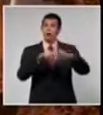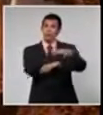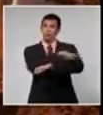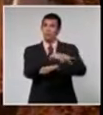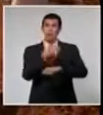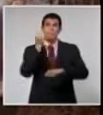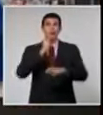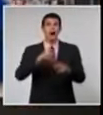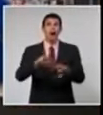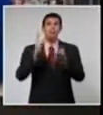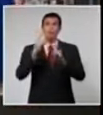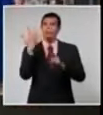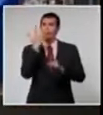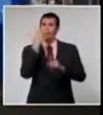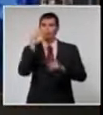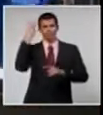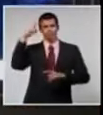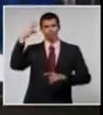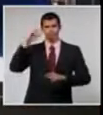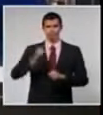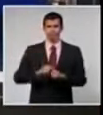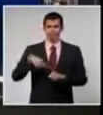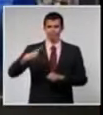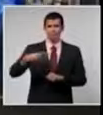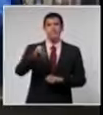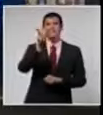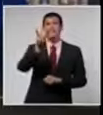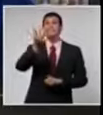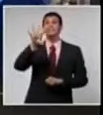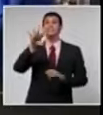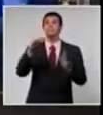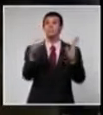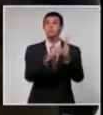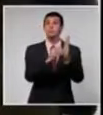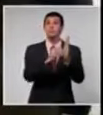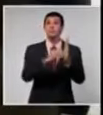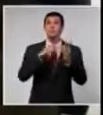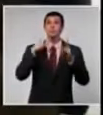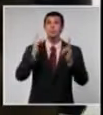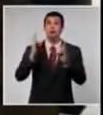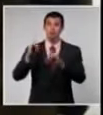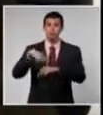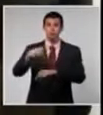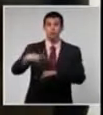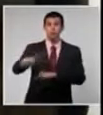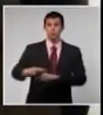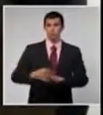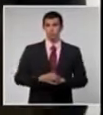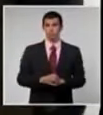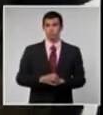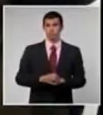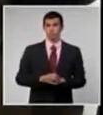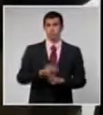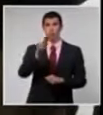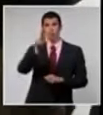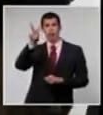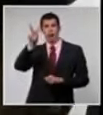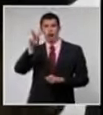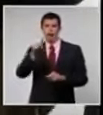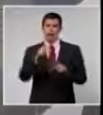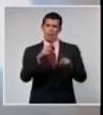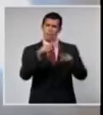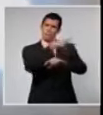unas 35.000 solo por detrás de Estados Unidos, Brasil y Reino Unido. En contraste, el número de pacientes